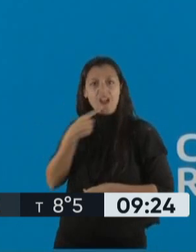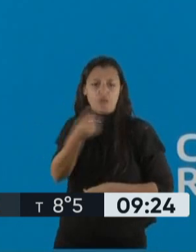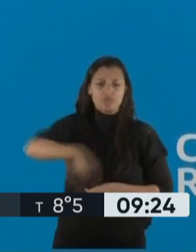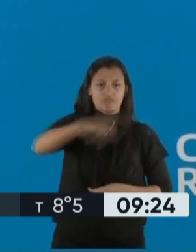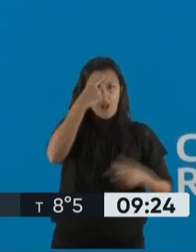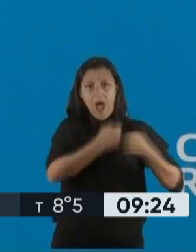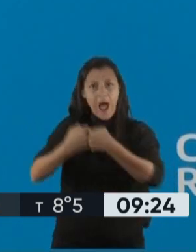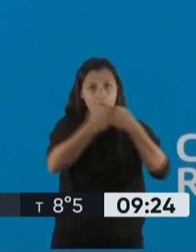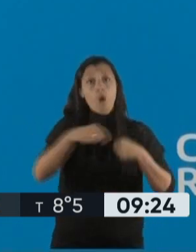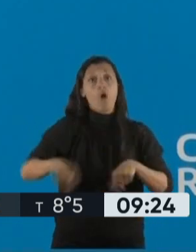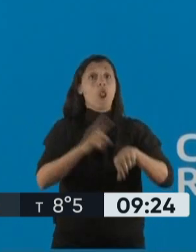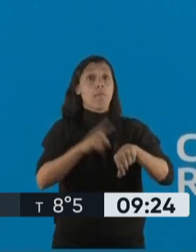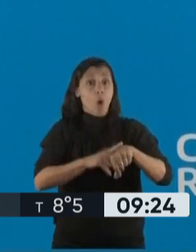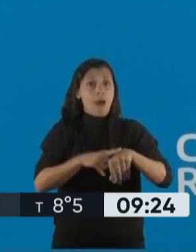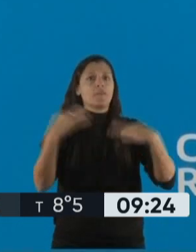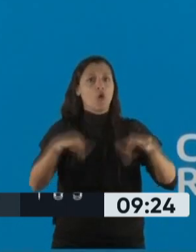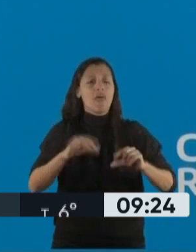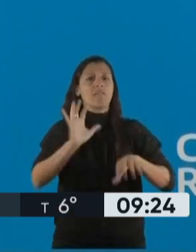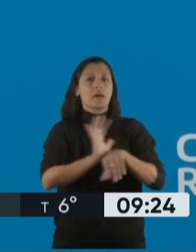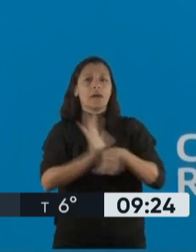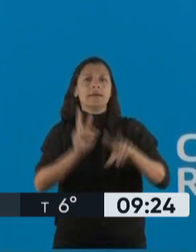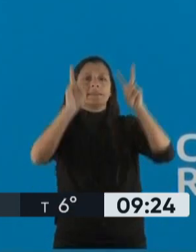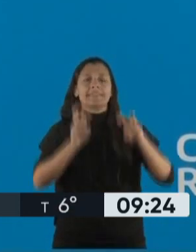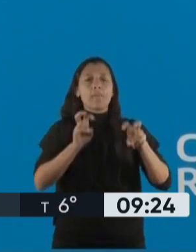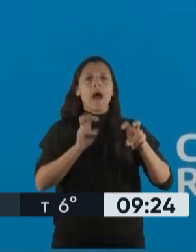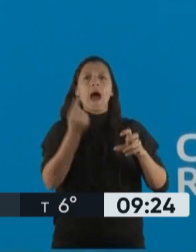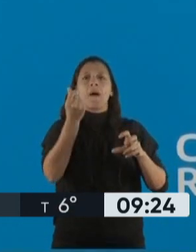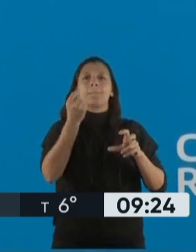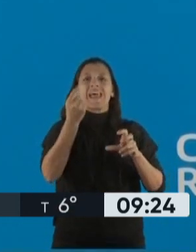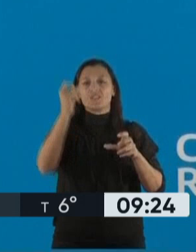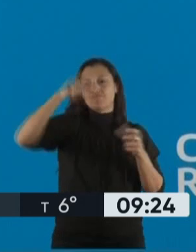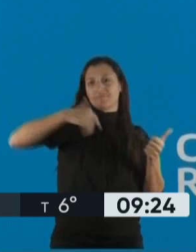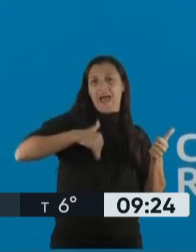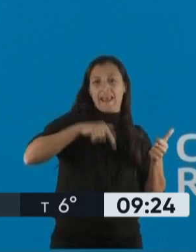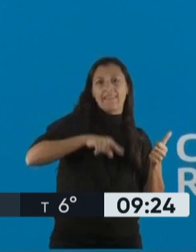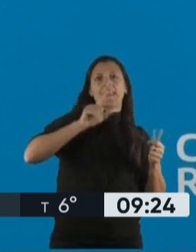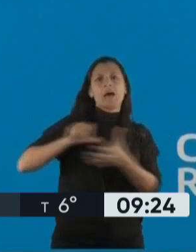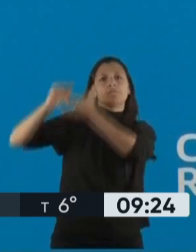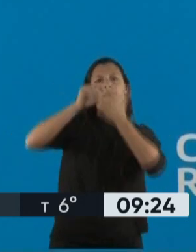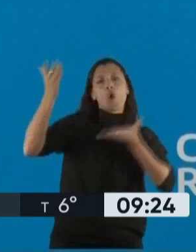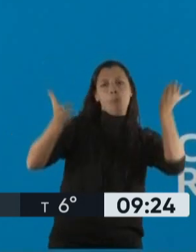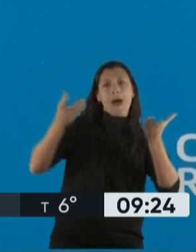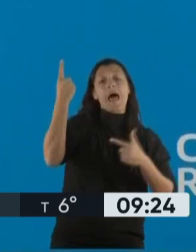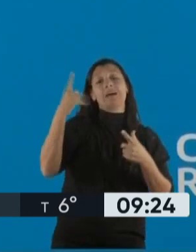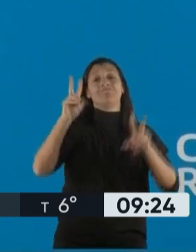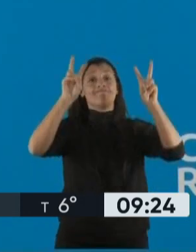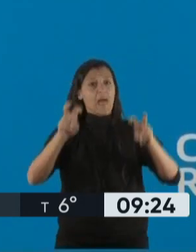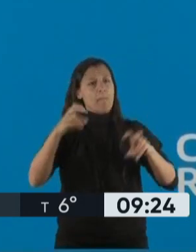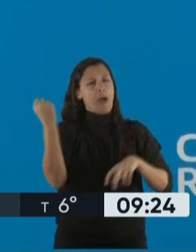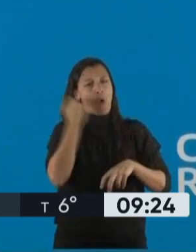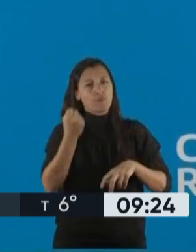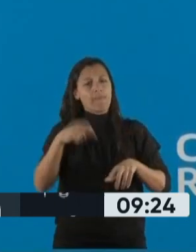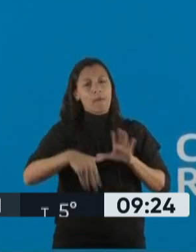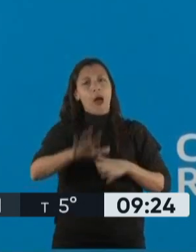este momento en el que hay que desacoplar los precios internos de los precios internacionales, una de las herramientas que tenemos y tal vez la que se podría implementar